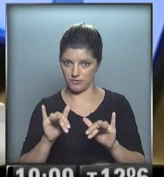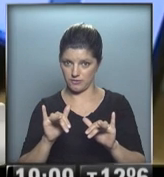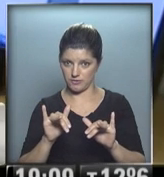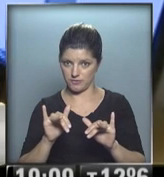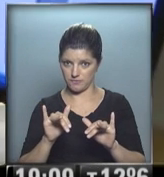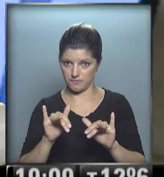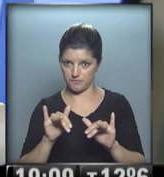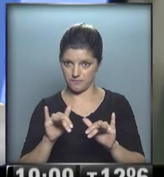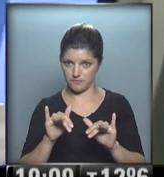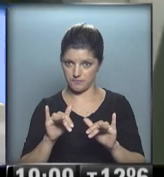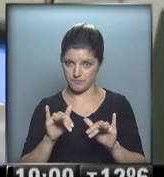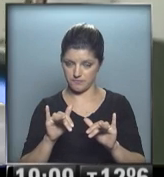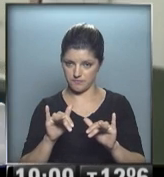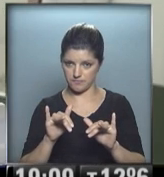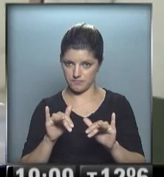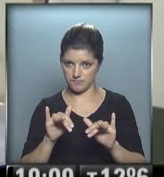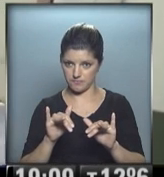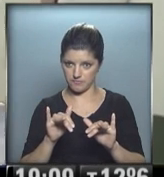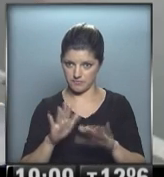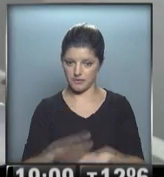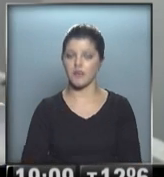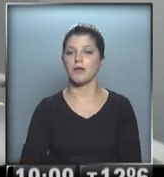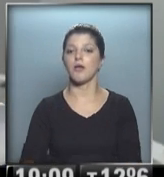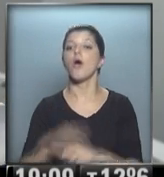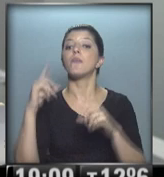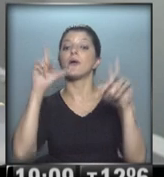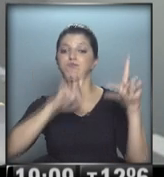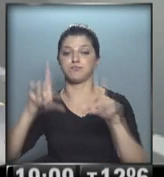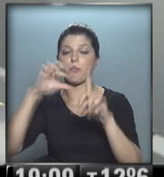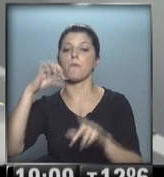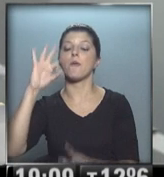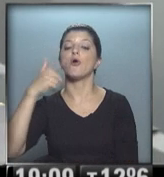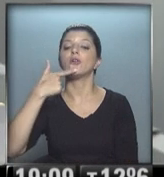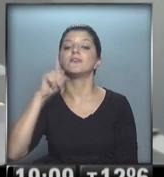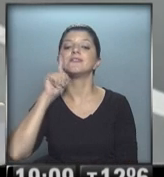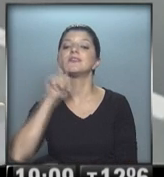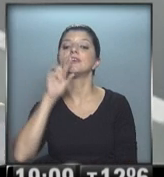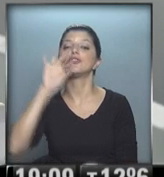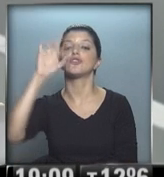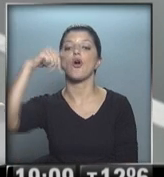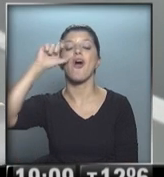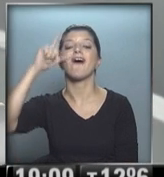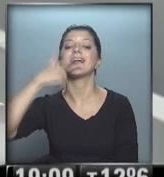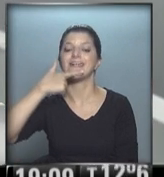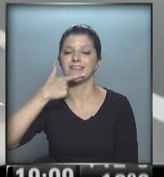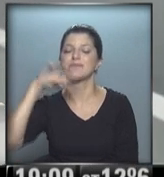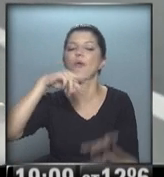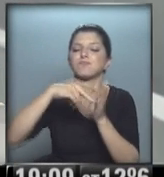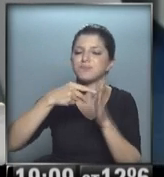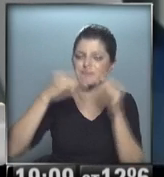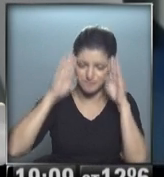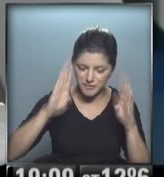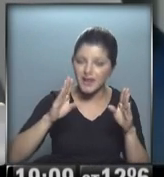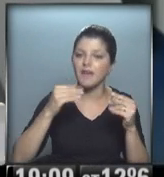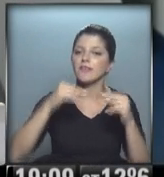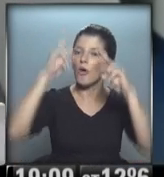por emisión de positrones, perdón. Que permite fundamentalmente un